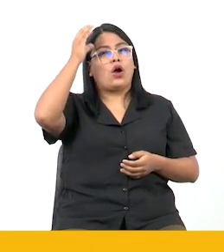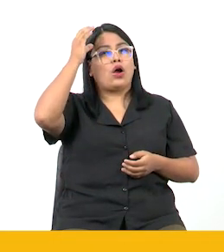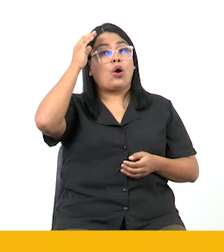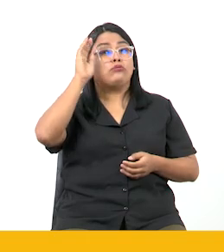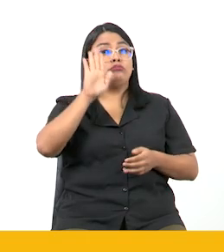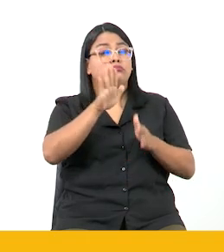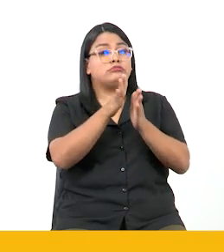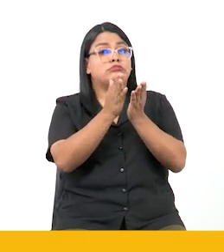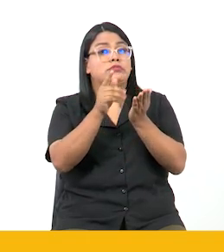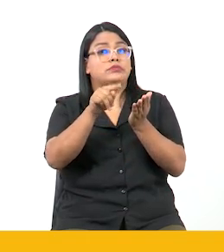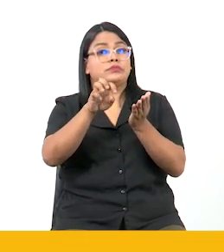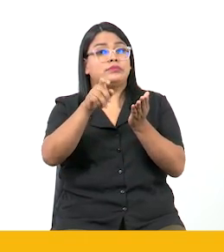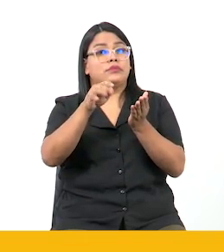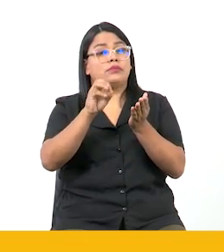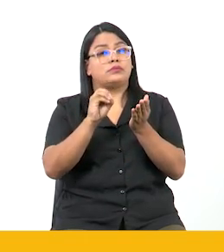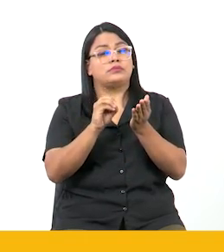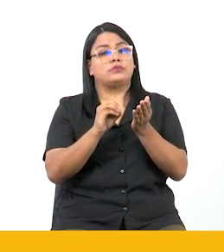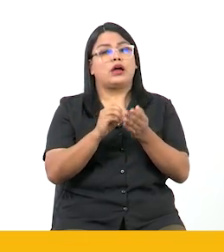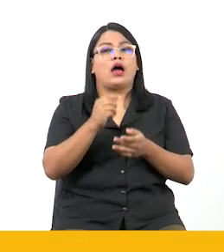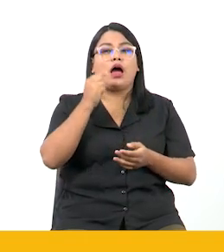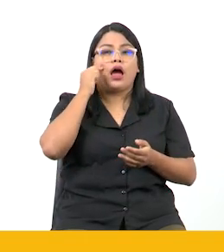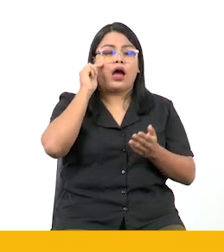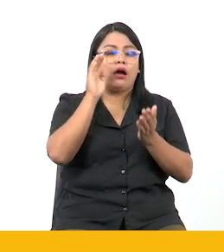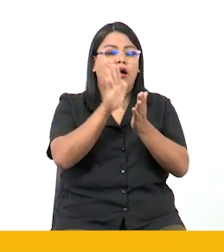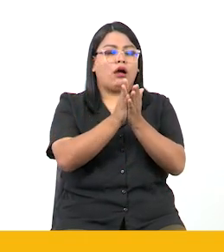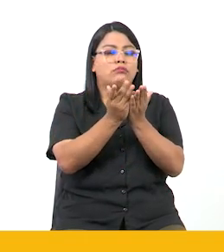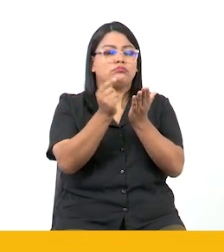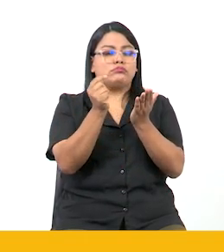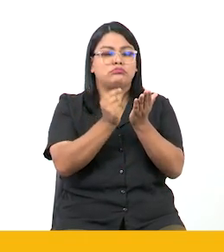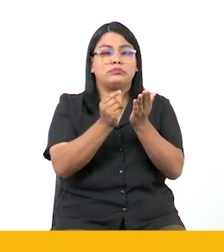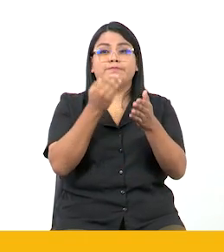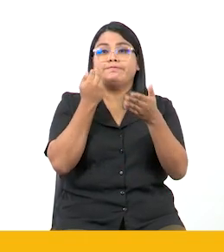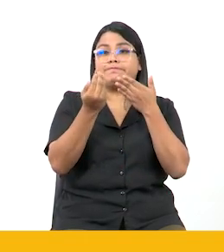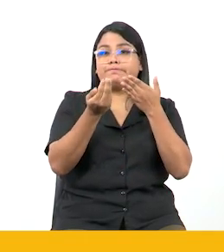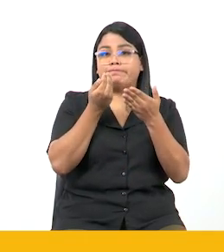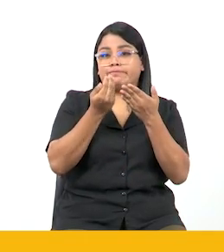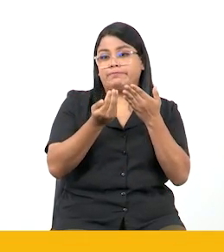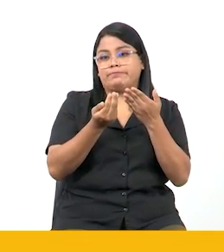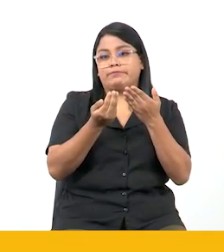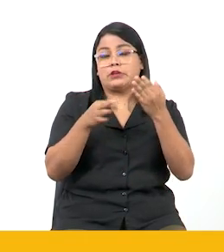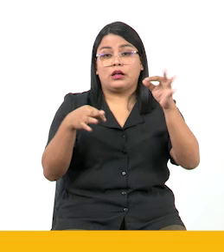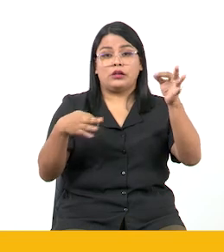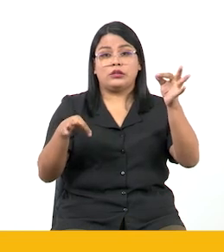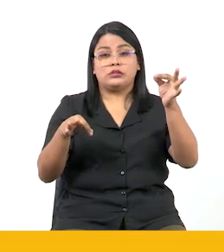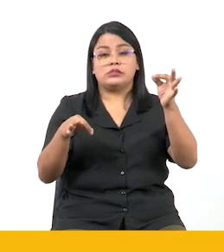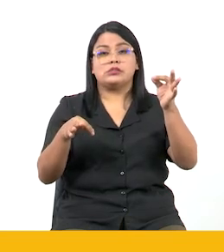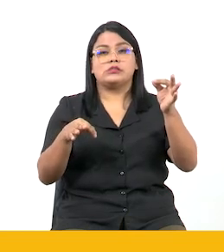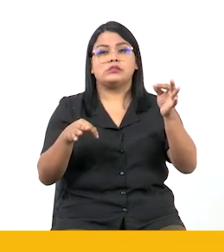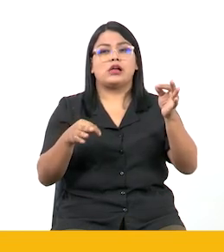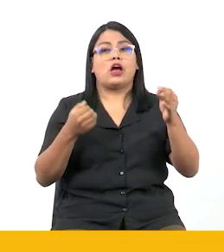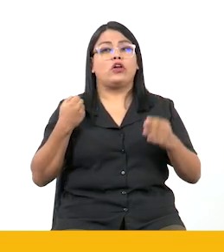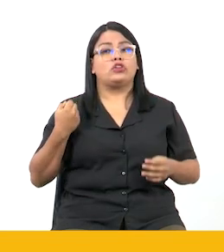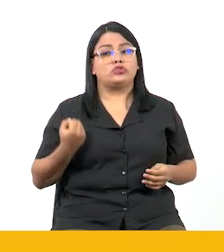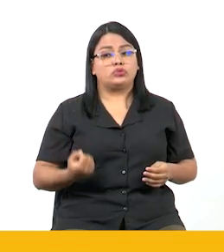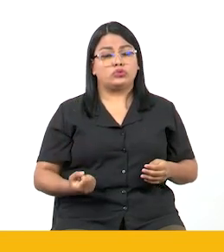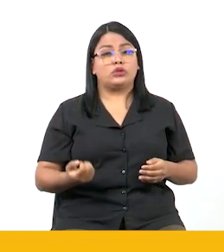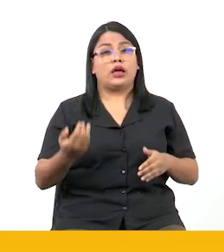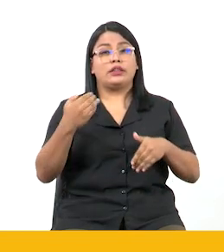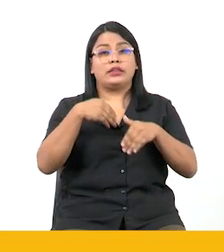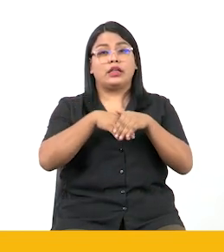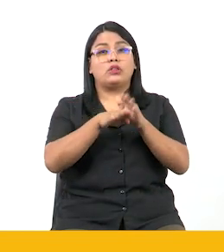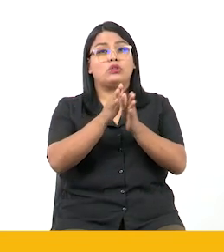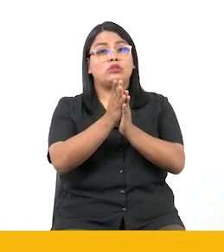Conoce tu libro de texto. En esta sección, se le explica al estudiantado las partes que contiene el